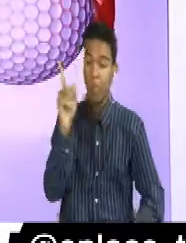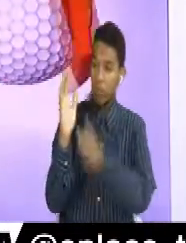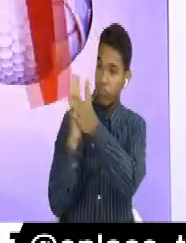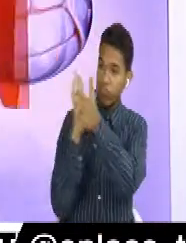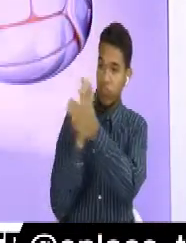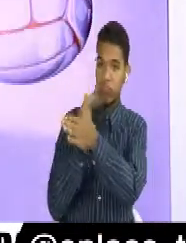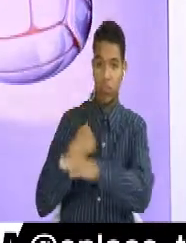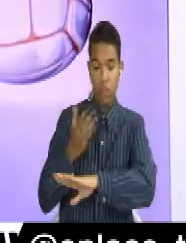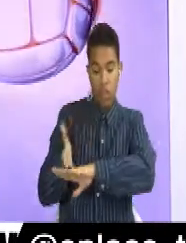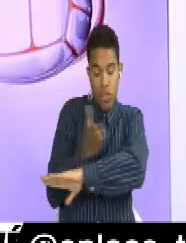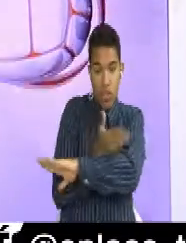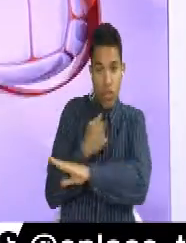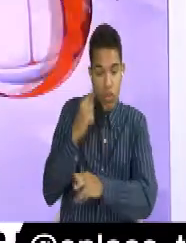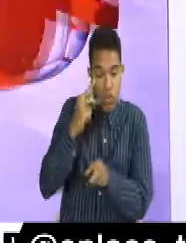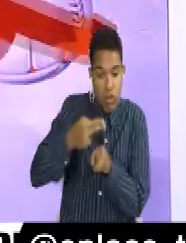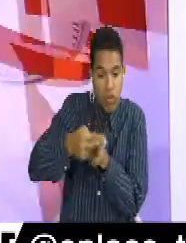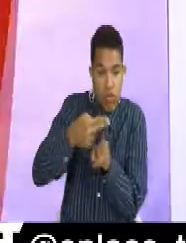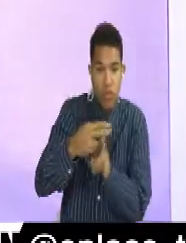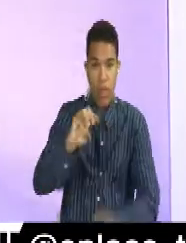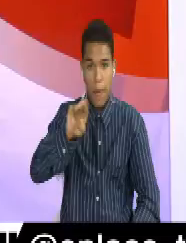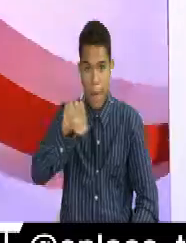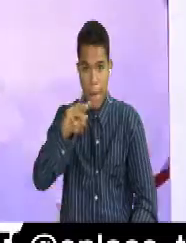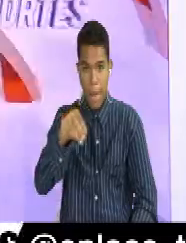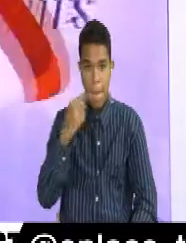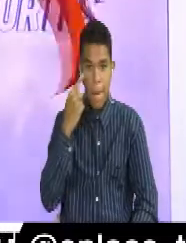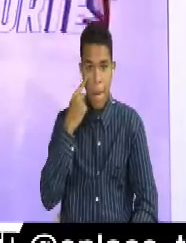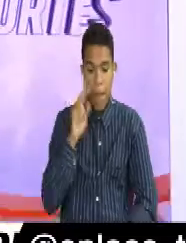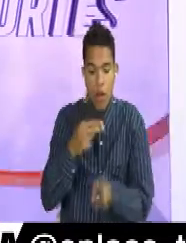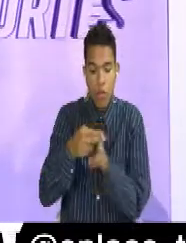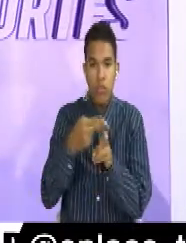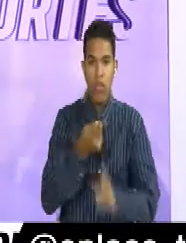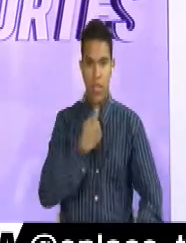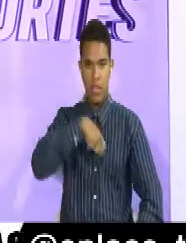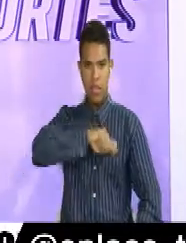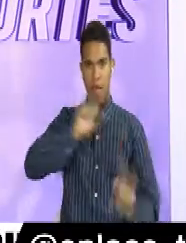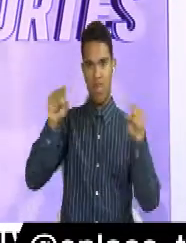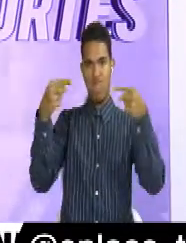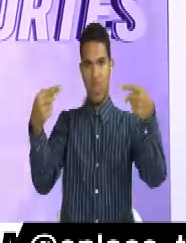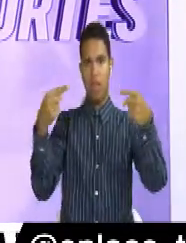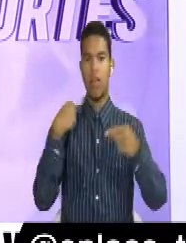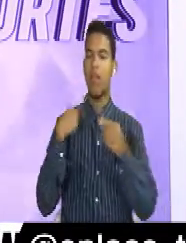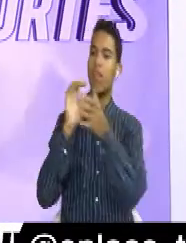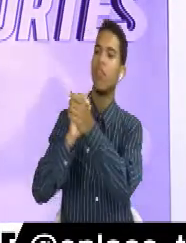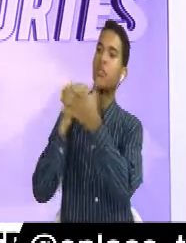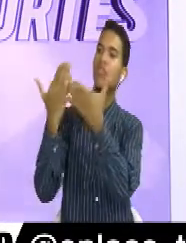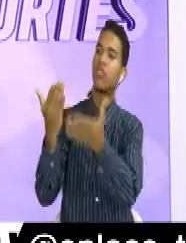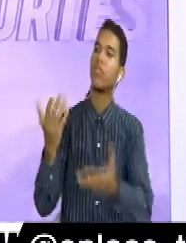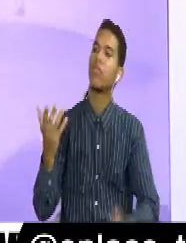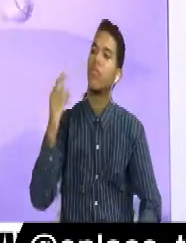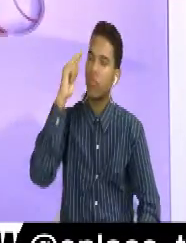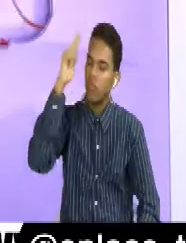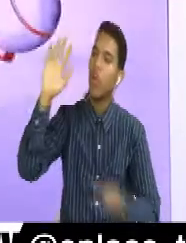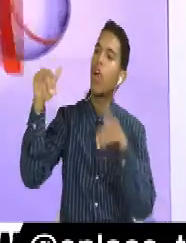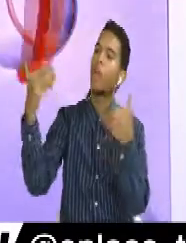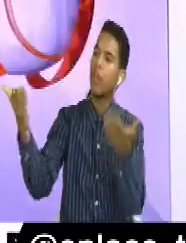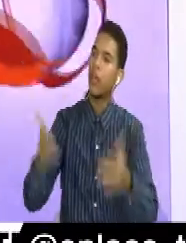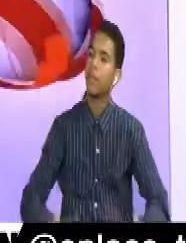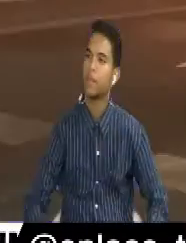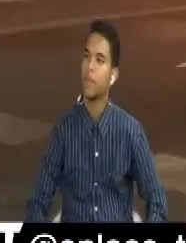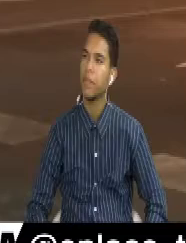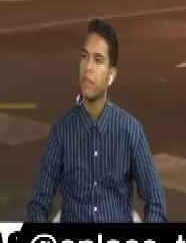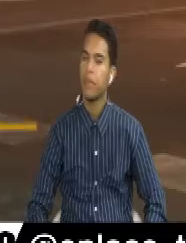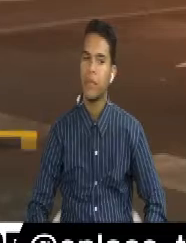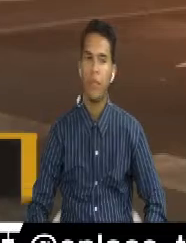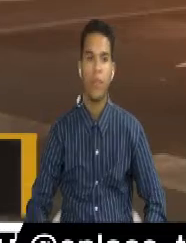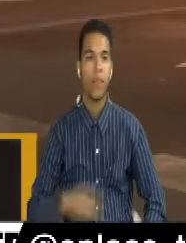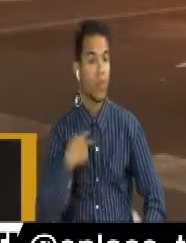la selección Colombia, que se enfrentará en pocos días a la selección española. Saludamos a Ariel desde Alicante. Ariel, buenas noches. Hola,